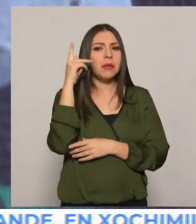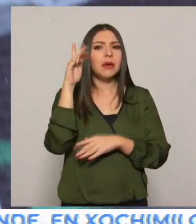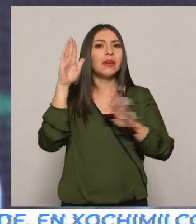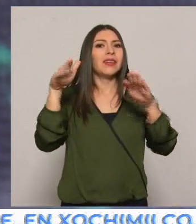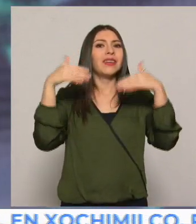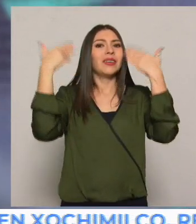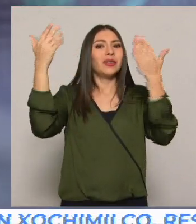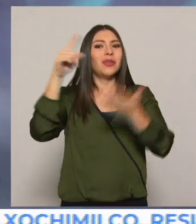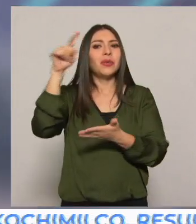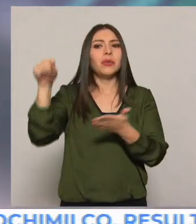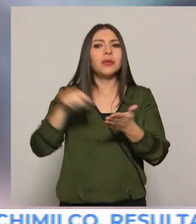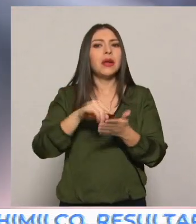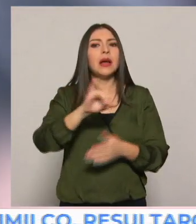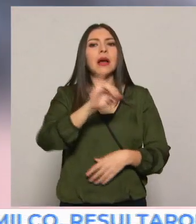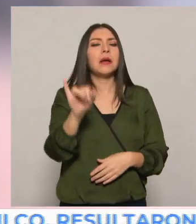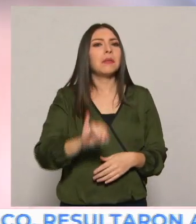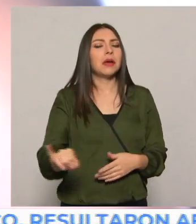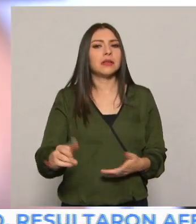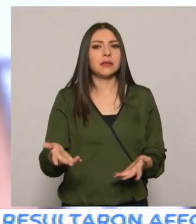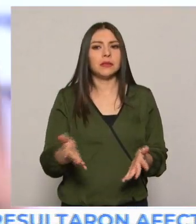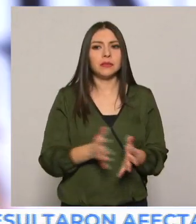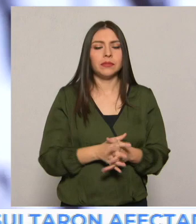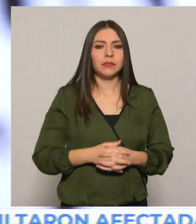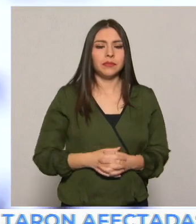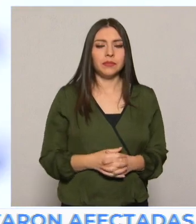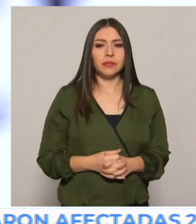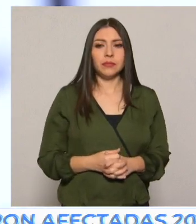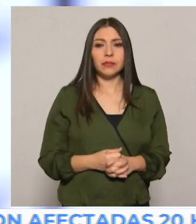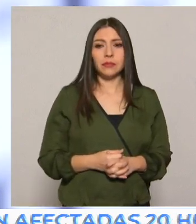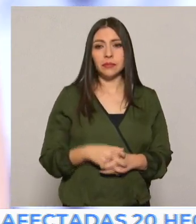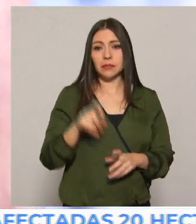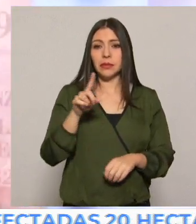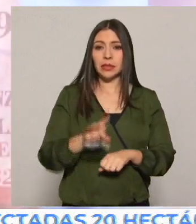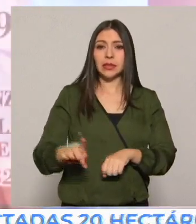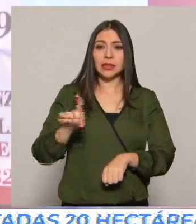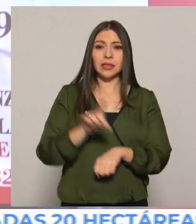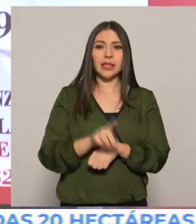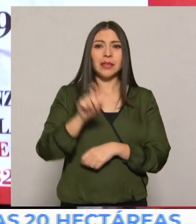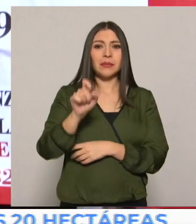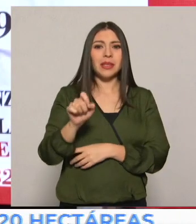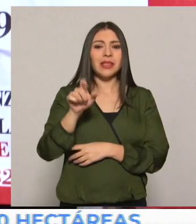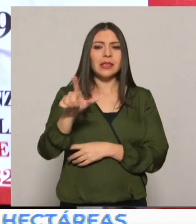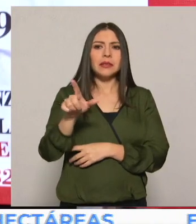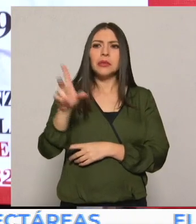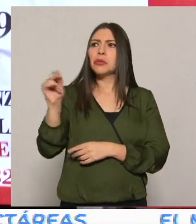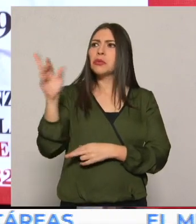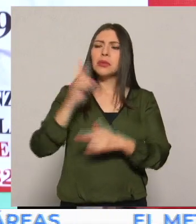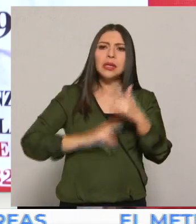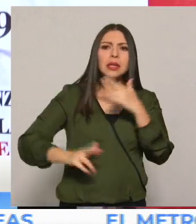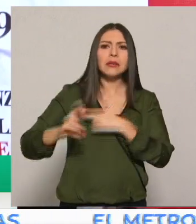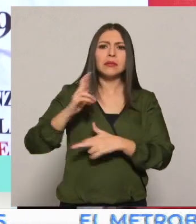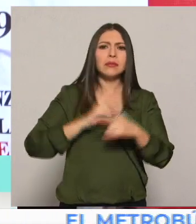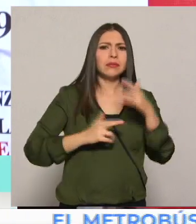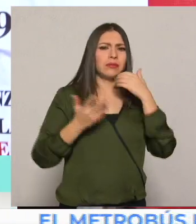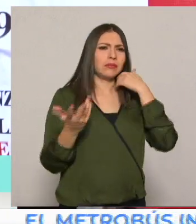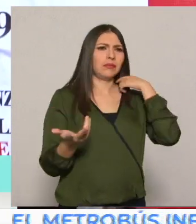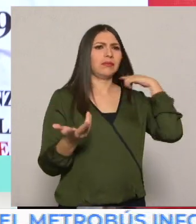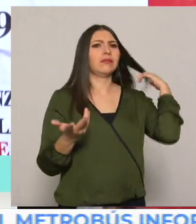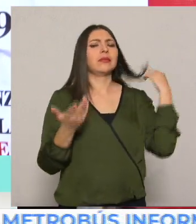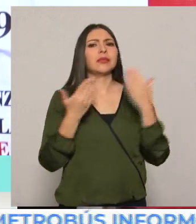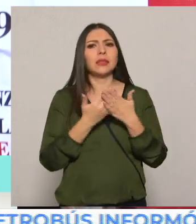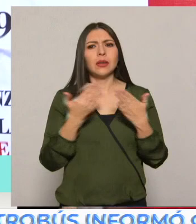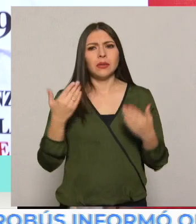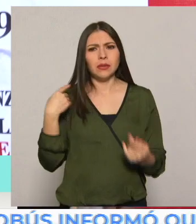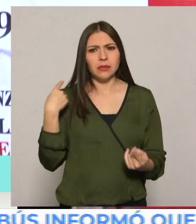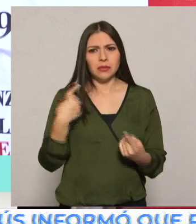llegaron a su lugar de destino. Yo la búsqueda de Natalie fue desde el mismo 27, que ella no regresa. Fue así como que al día de hoy yo te